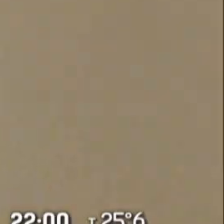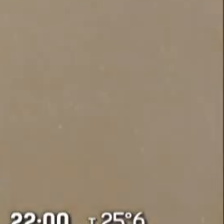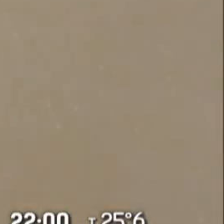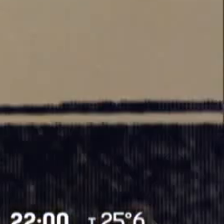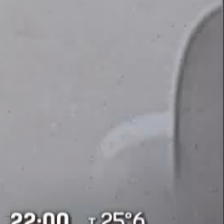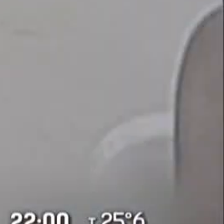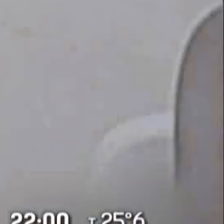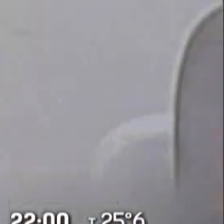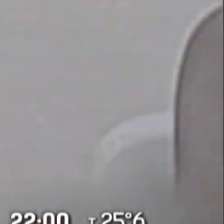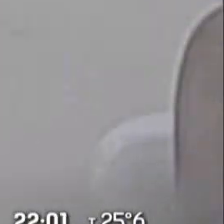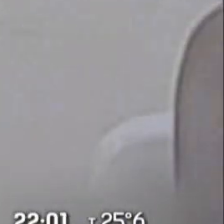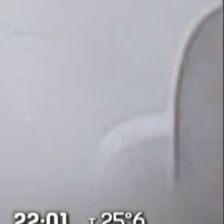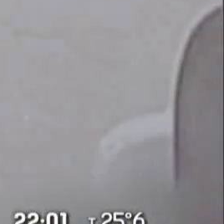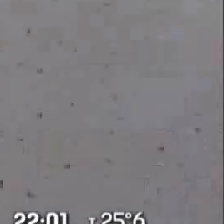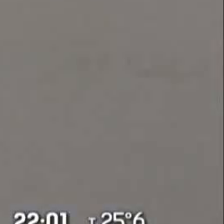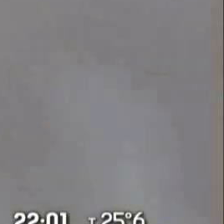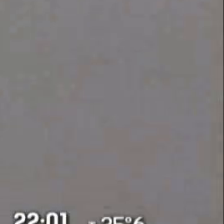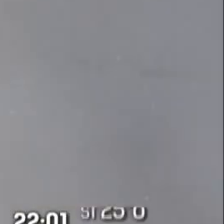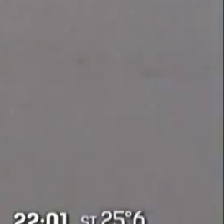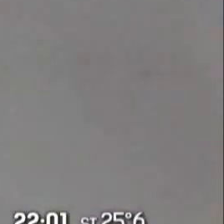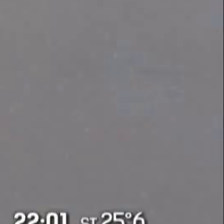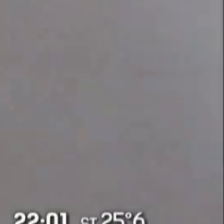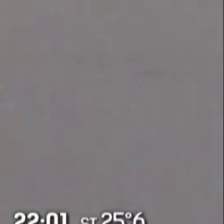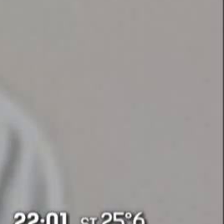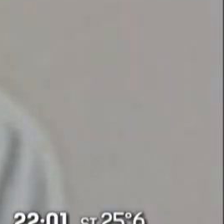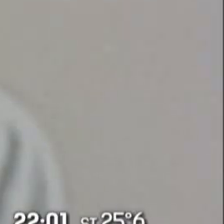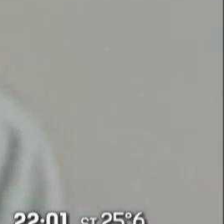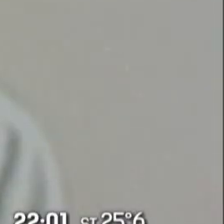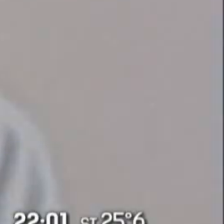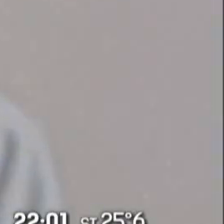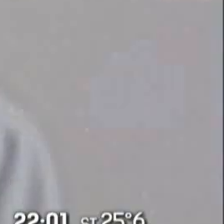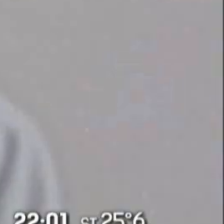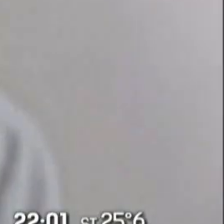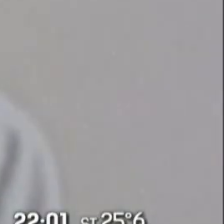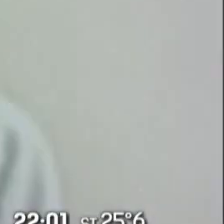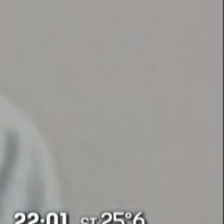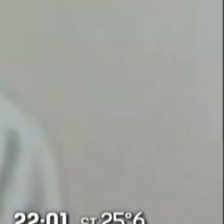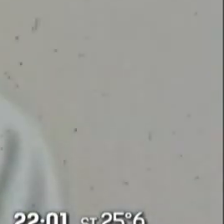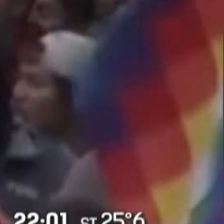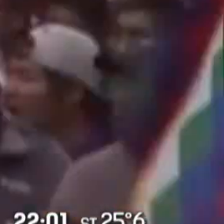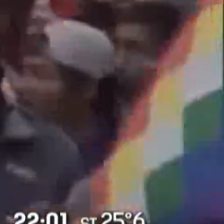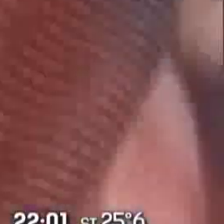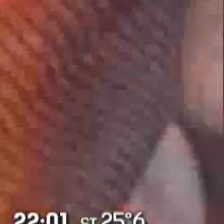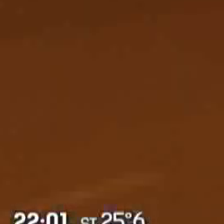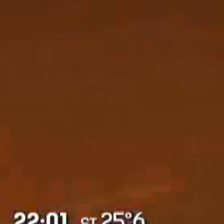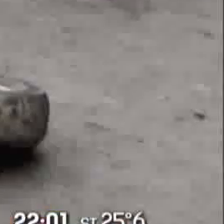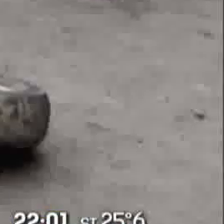Estamos renunciando, estoy renunciando para que mis hermanas y hermanos no sean hostigados.